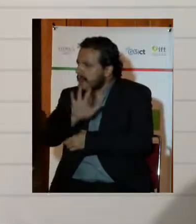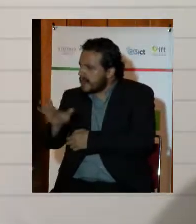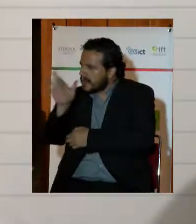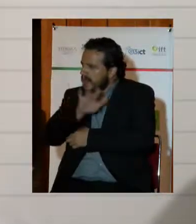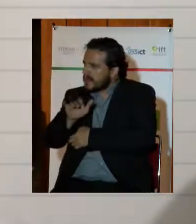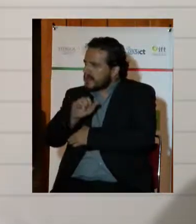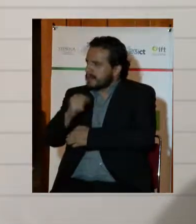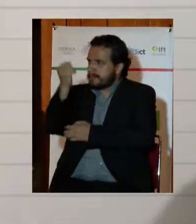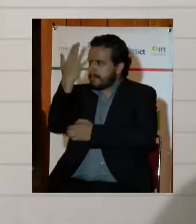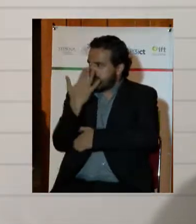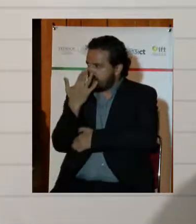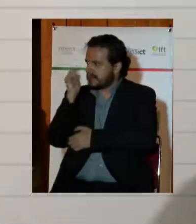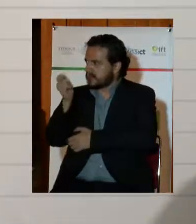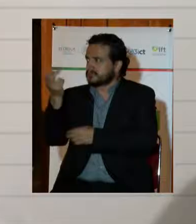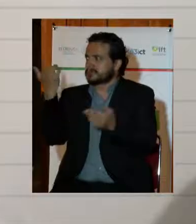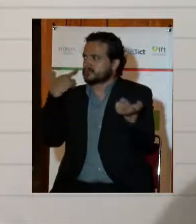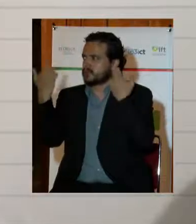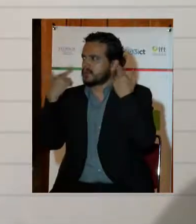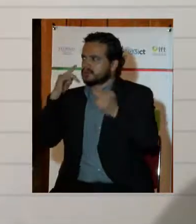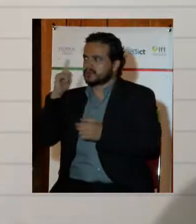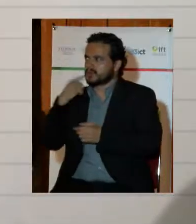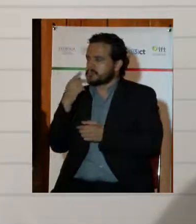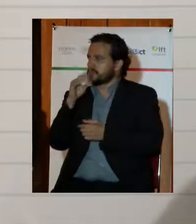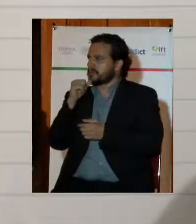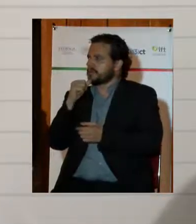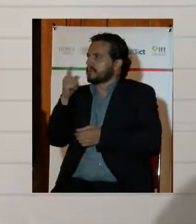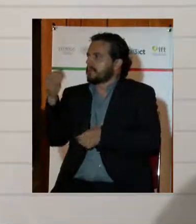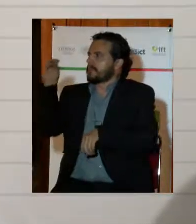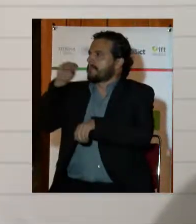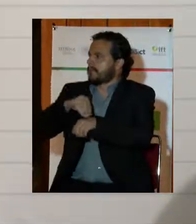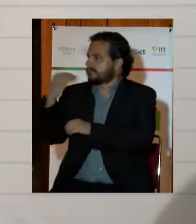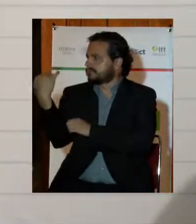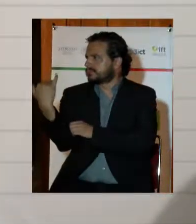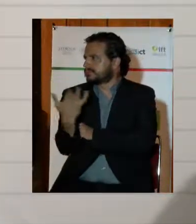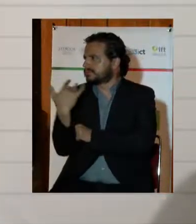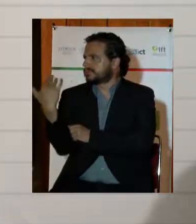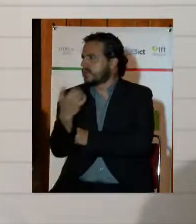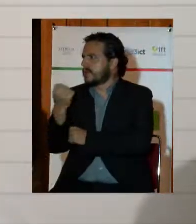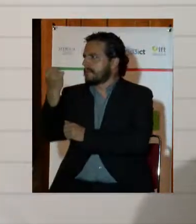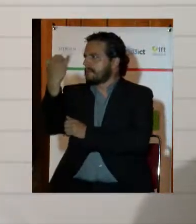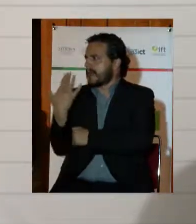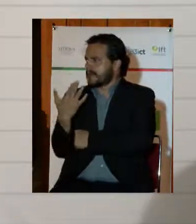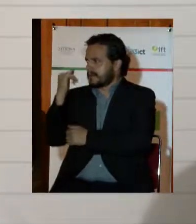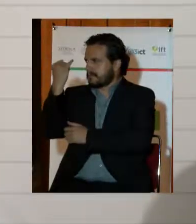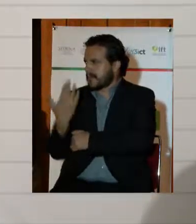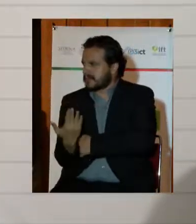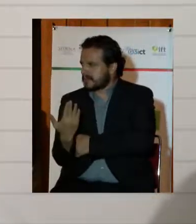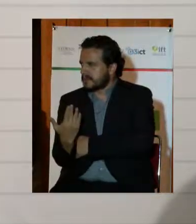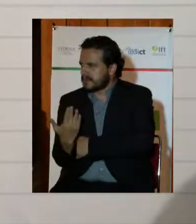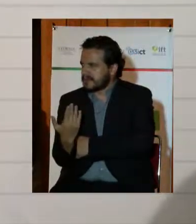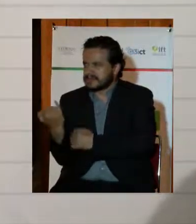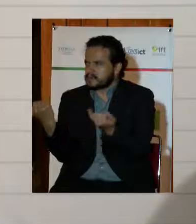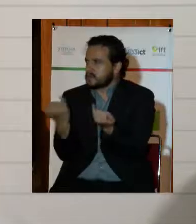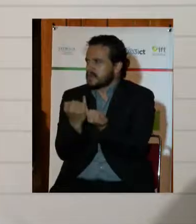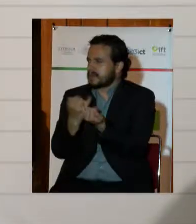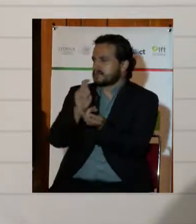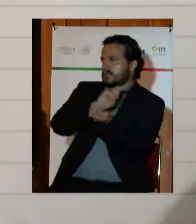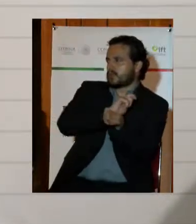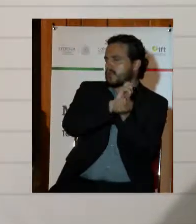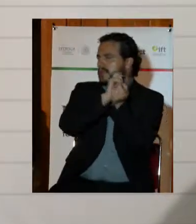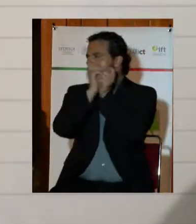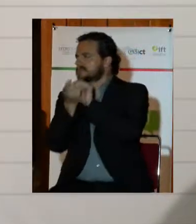de sonidos. De la misma manera, se han desarrollado nuevas tecnologías como el traductor de Skype, el